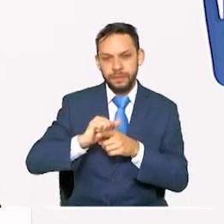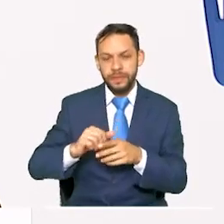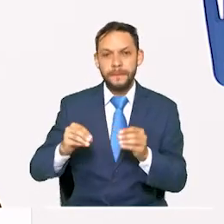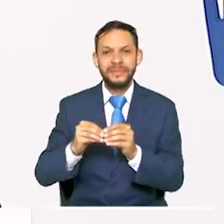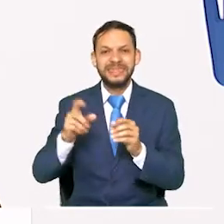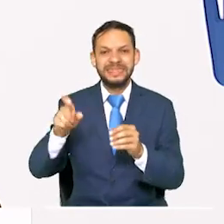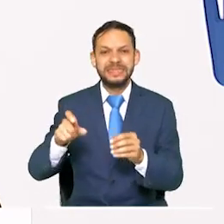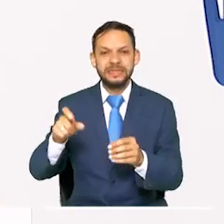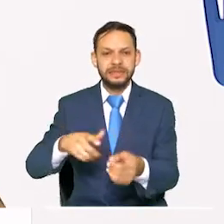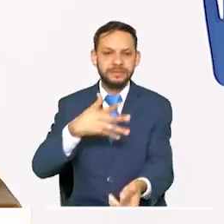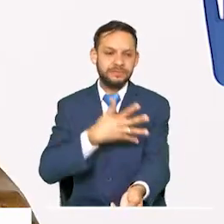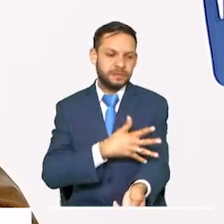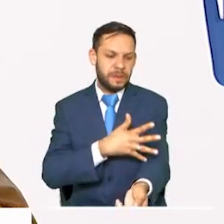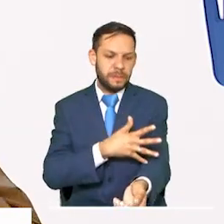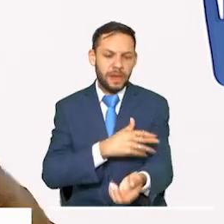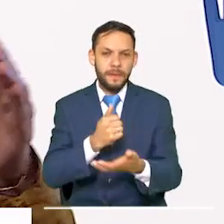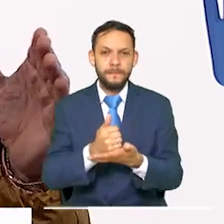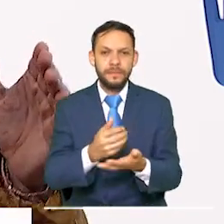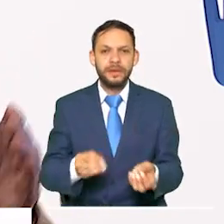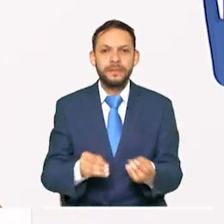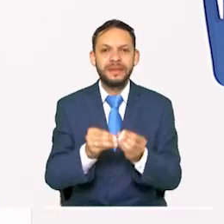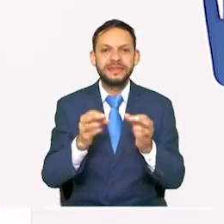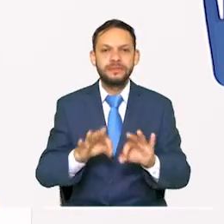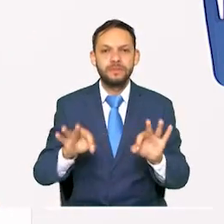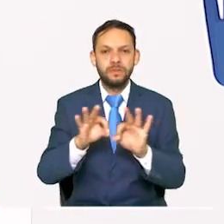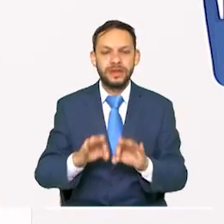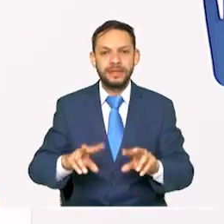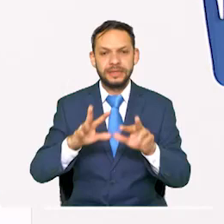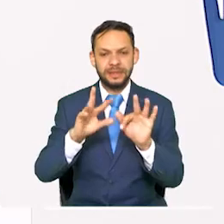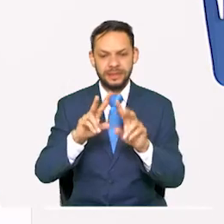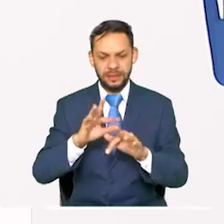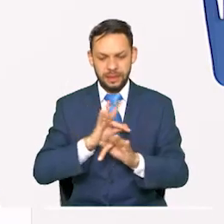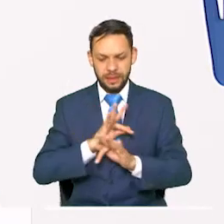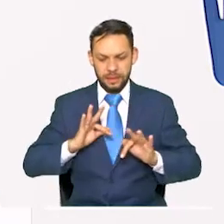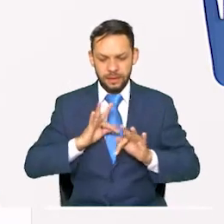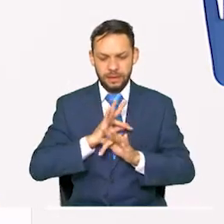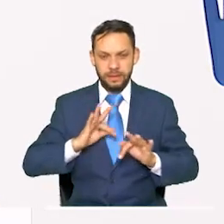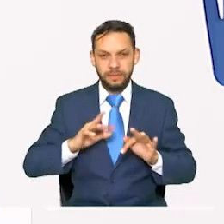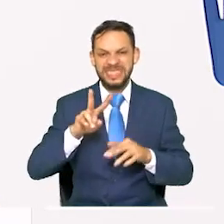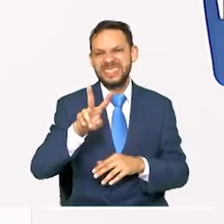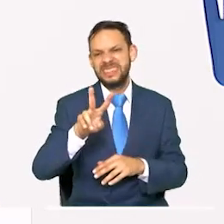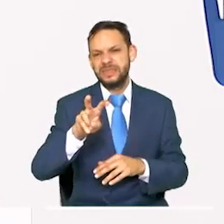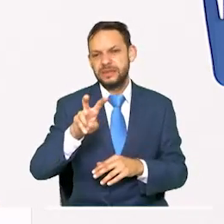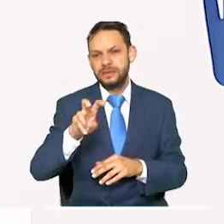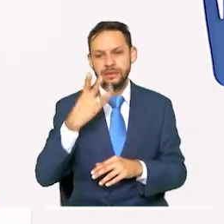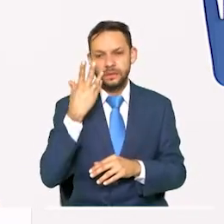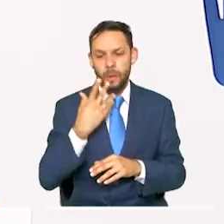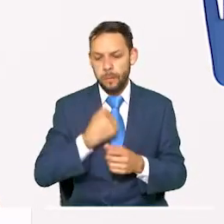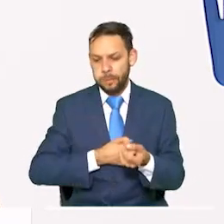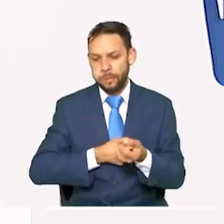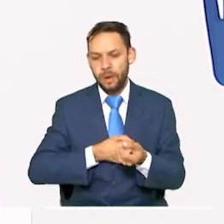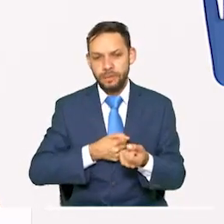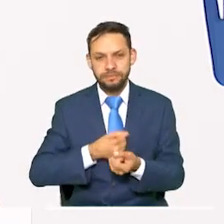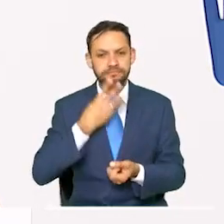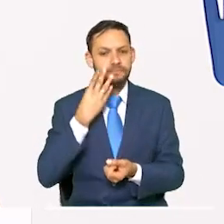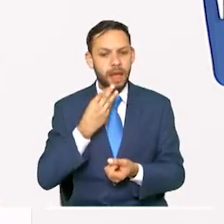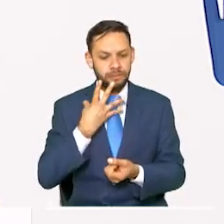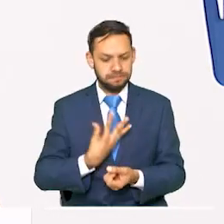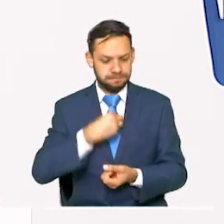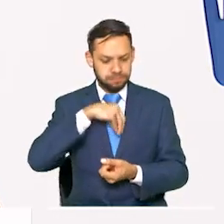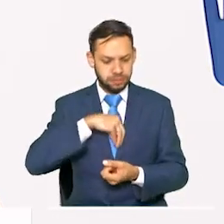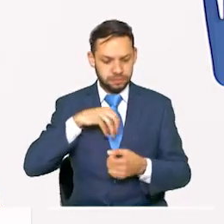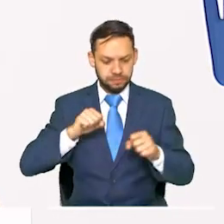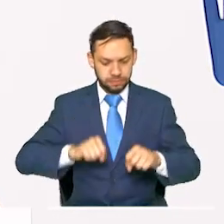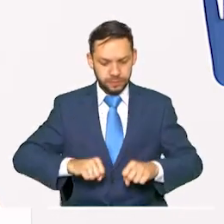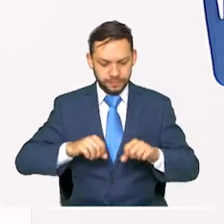sueros y todas las terapias que incluyen estos 7 días. Algo maravilloso, una experiencia que vale la pena vivirla en nuestros parques de la